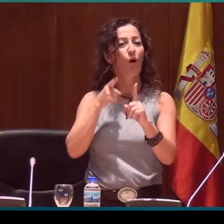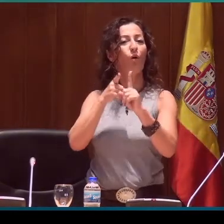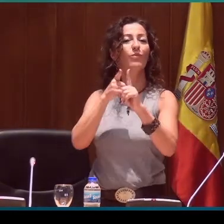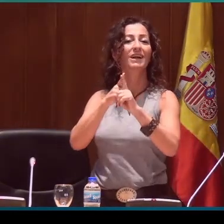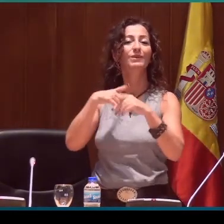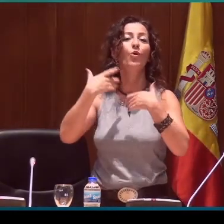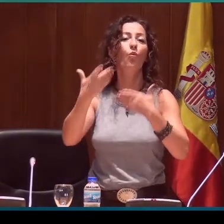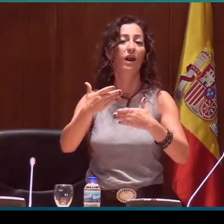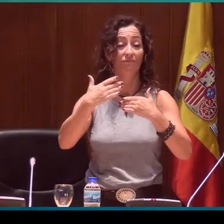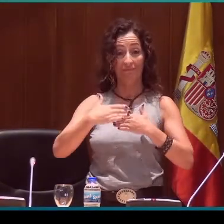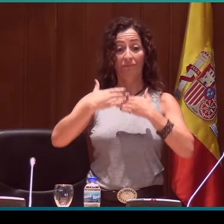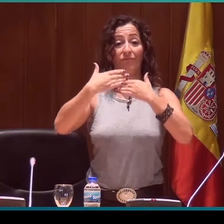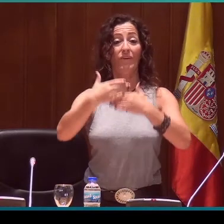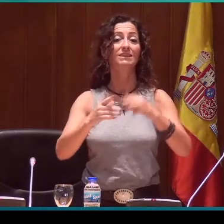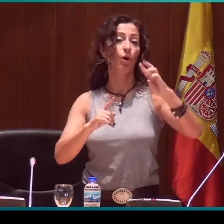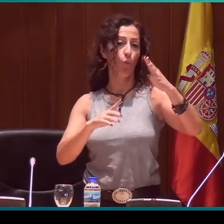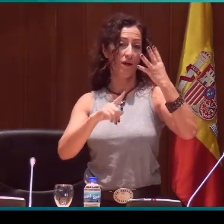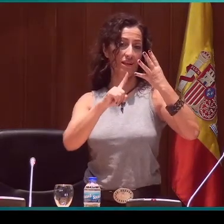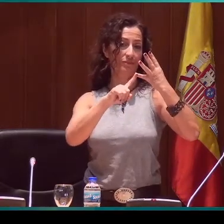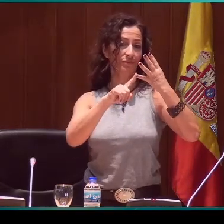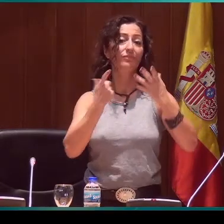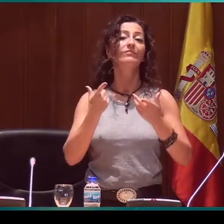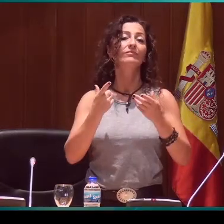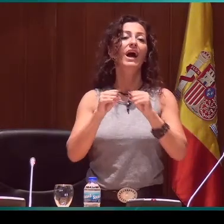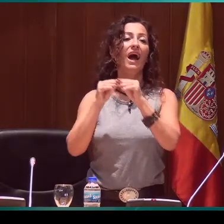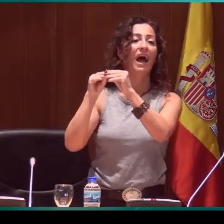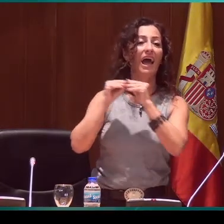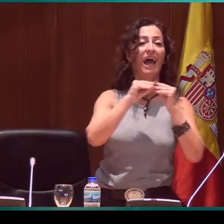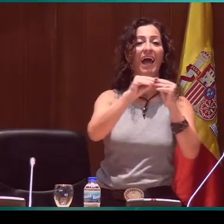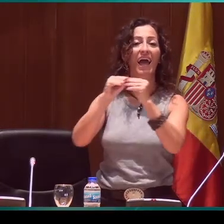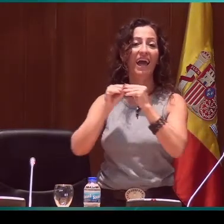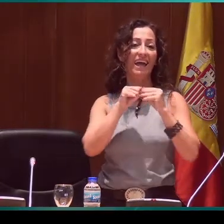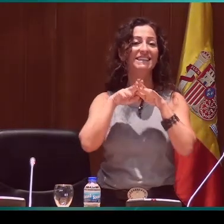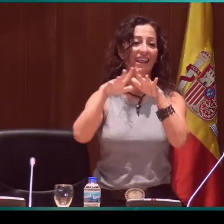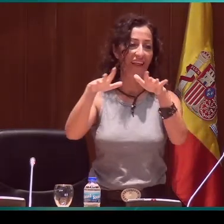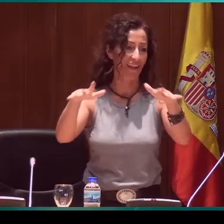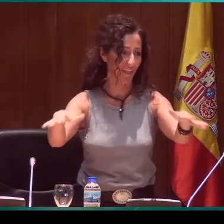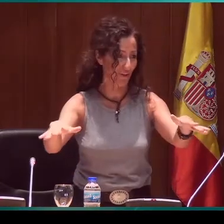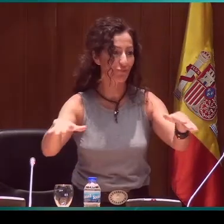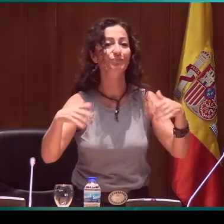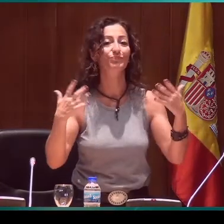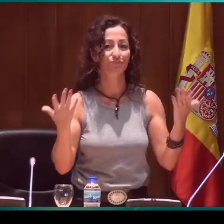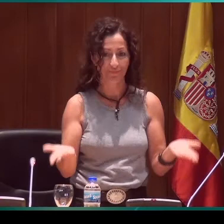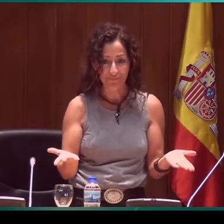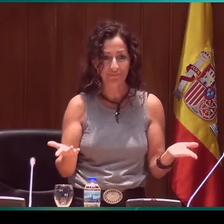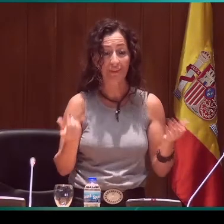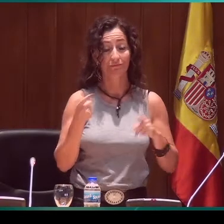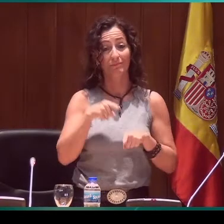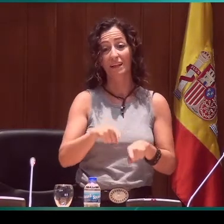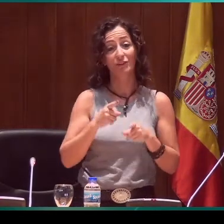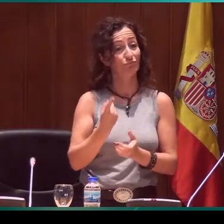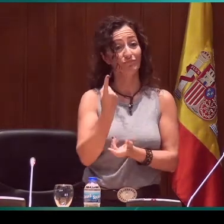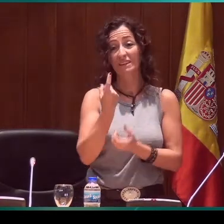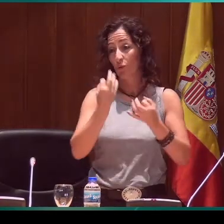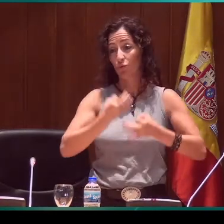En un futuro, nuestro objetivo sería cubrir esta cuarta fase, que es estandarizar la prueba y poder difundirla.